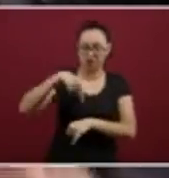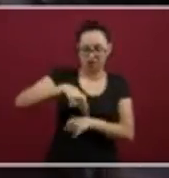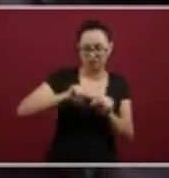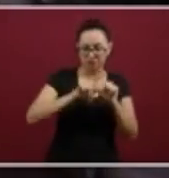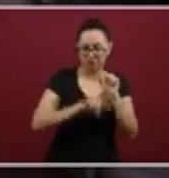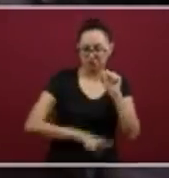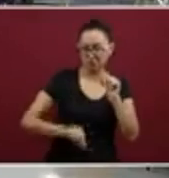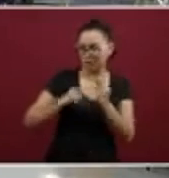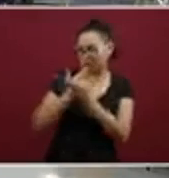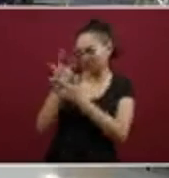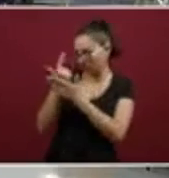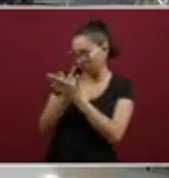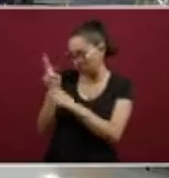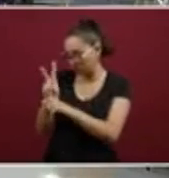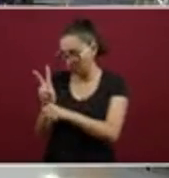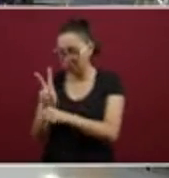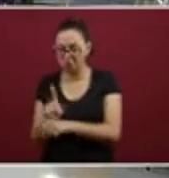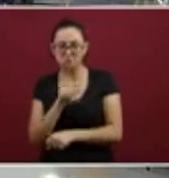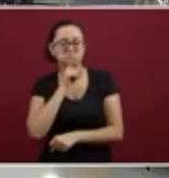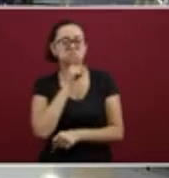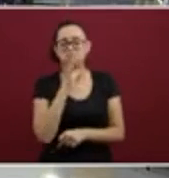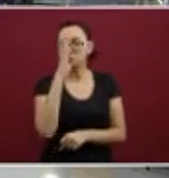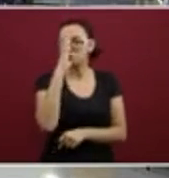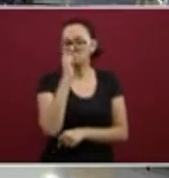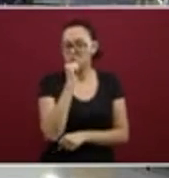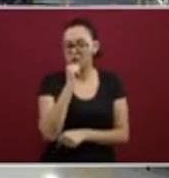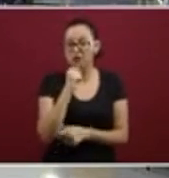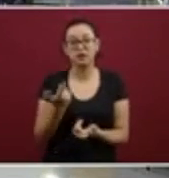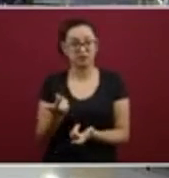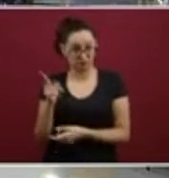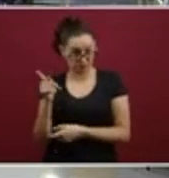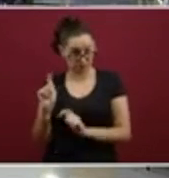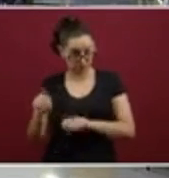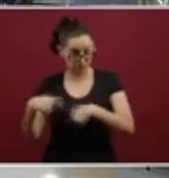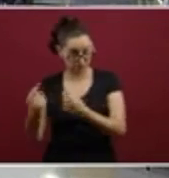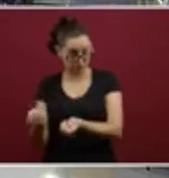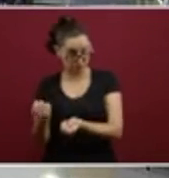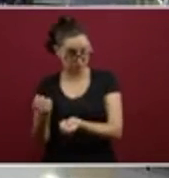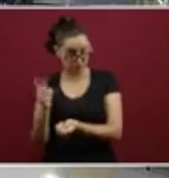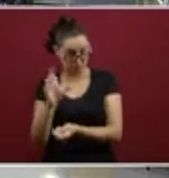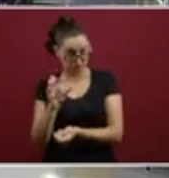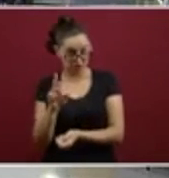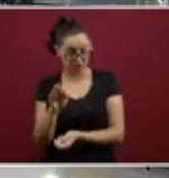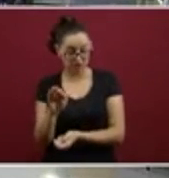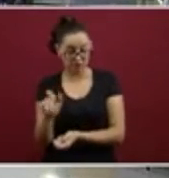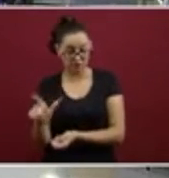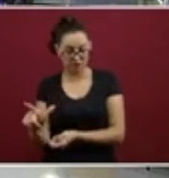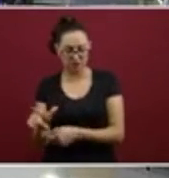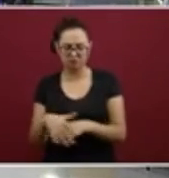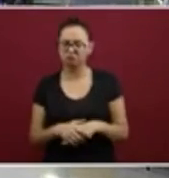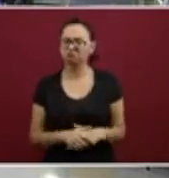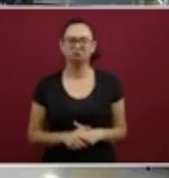a la transparencia. ¿Estos 1,000 millones de pesos los va a manejar CREFAL, presidente? Se va a crear un organismo